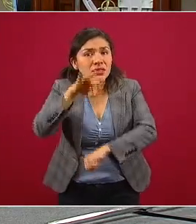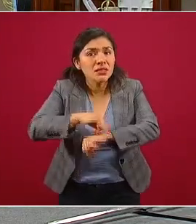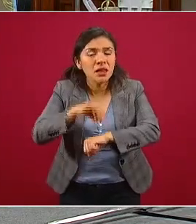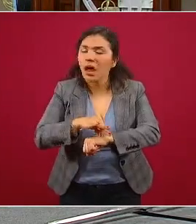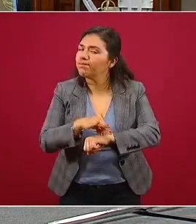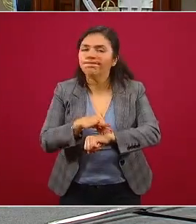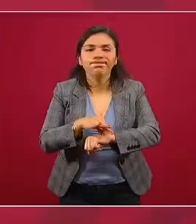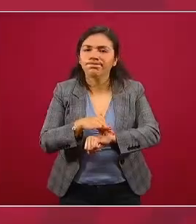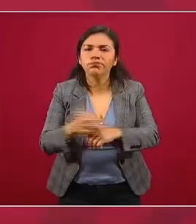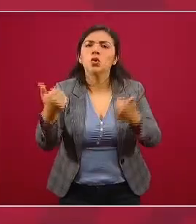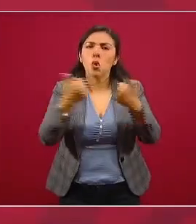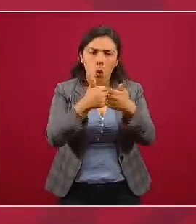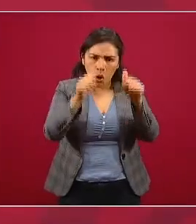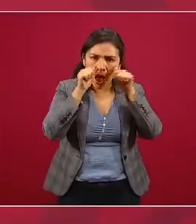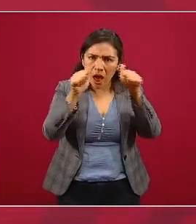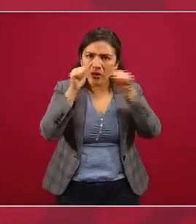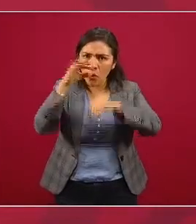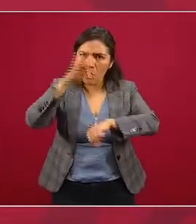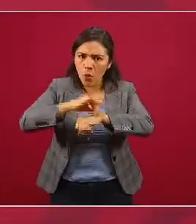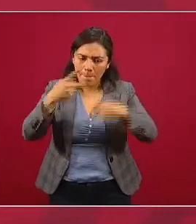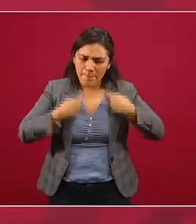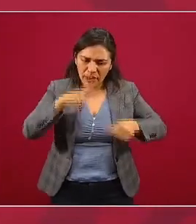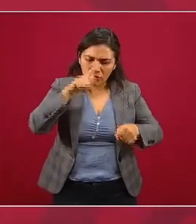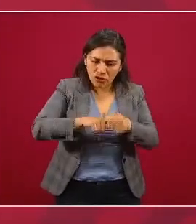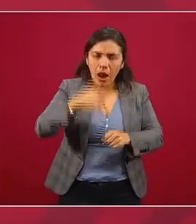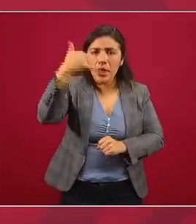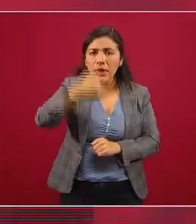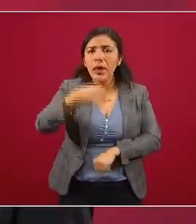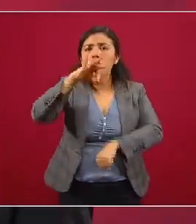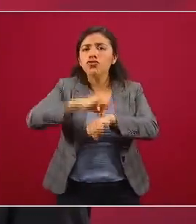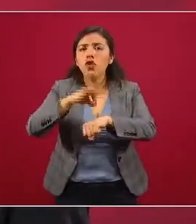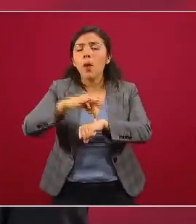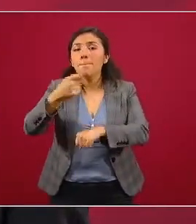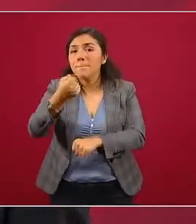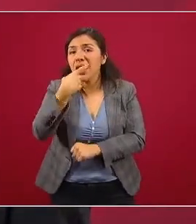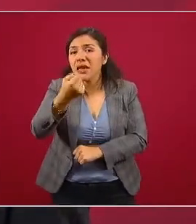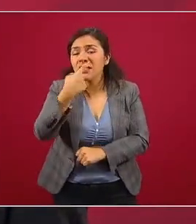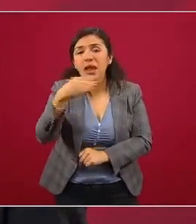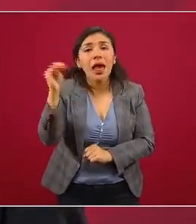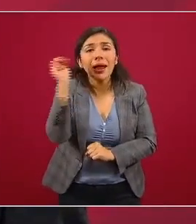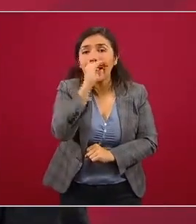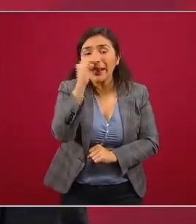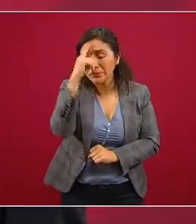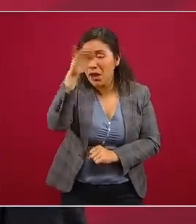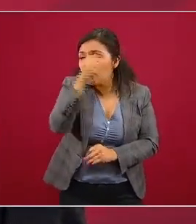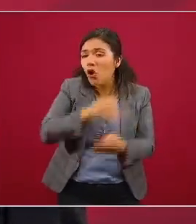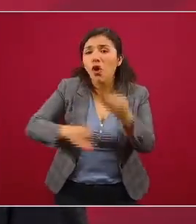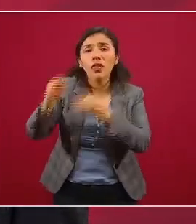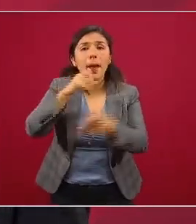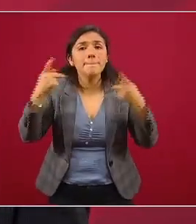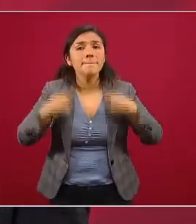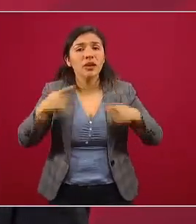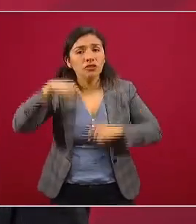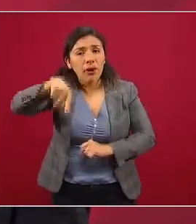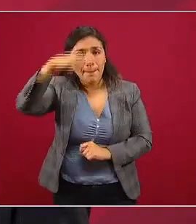es atención médica y medicamentos gratuitos para todo el pueblo de